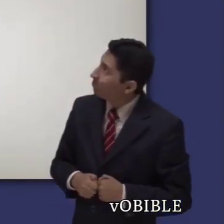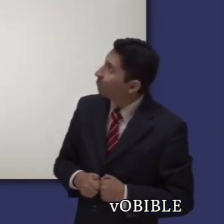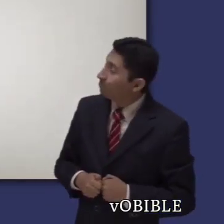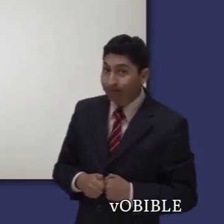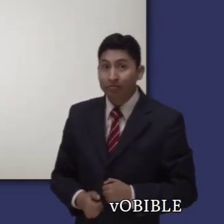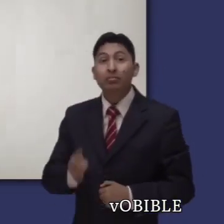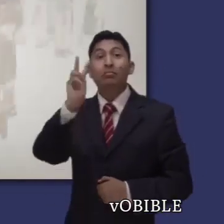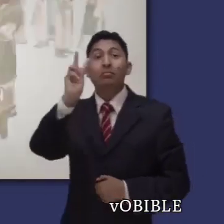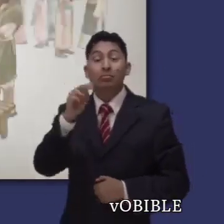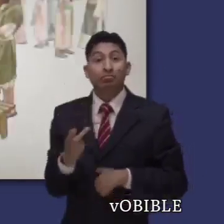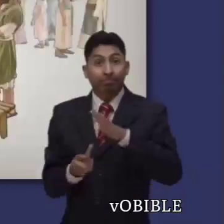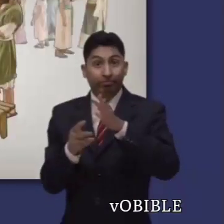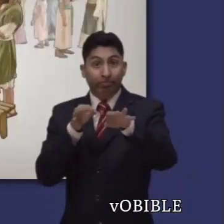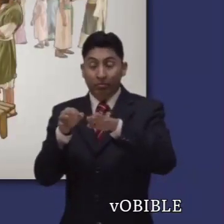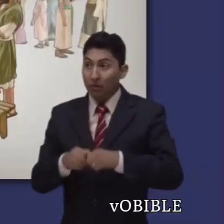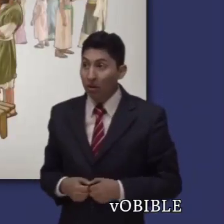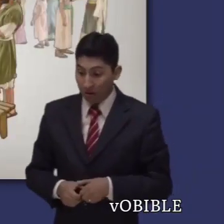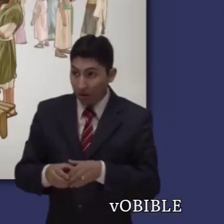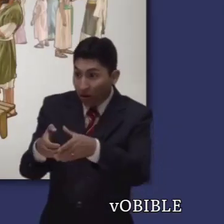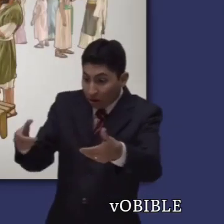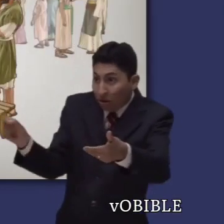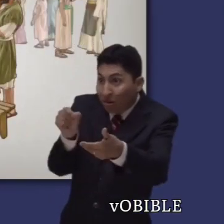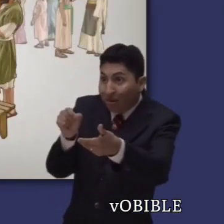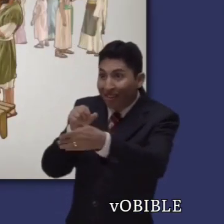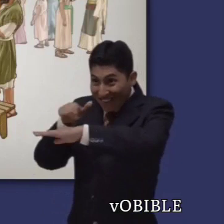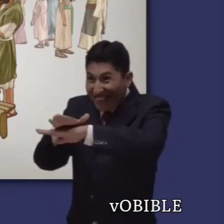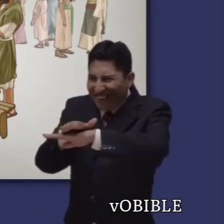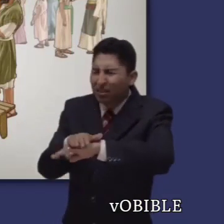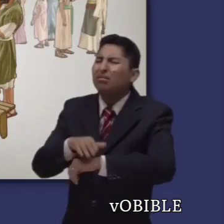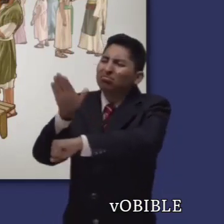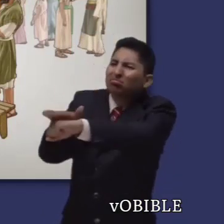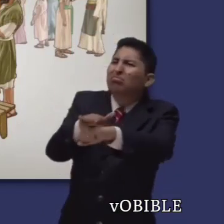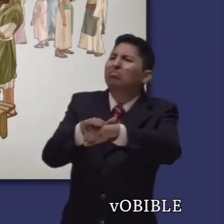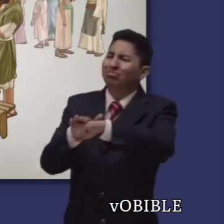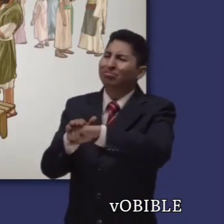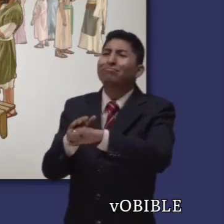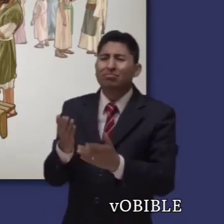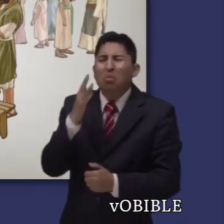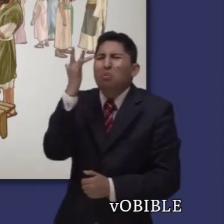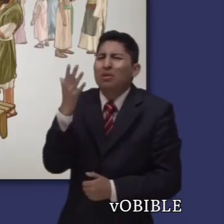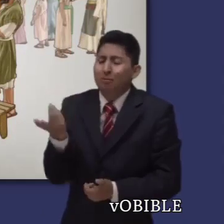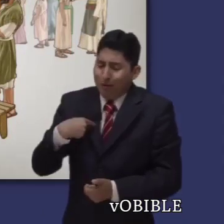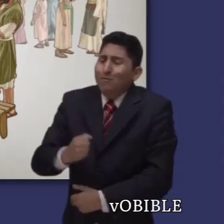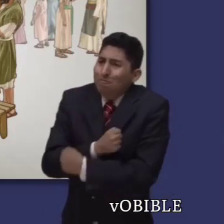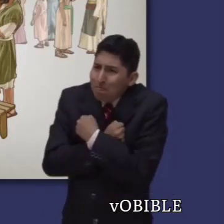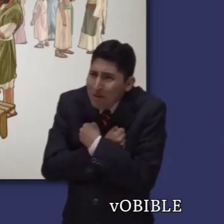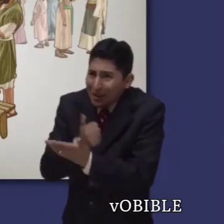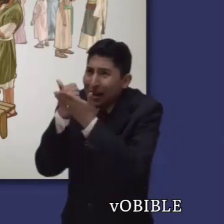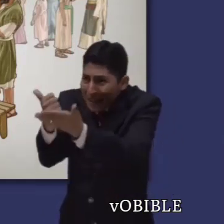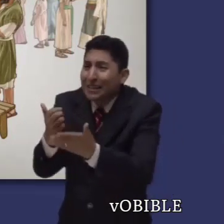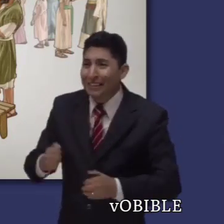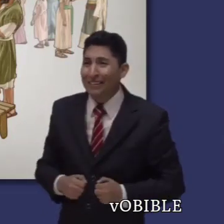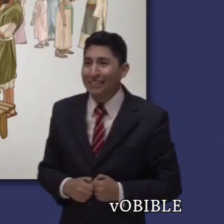En el capítulo 2, Pablo les confirma a los cristianos corintios el amor que les tiene, consciente de los firmes consejos que les había dado en